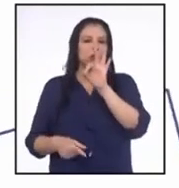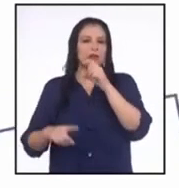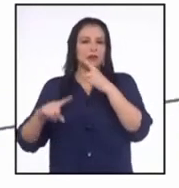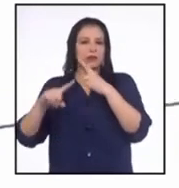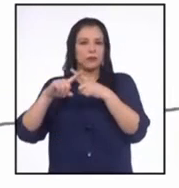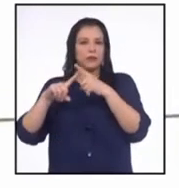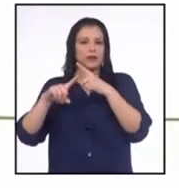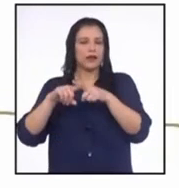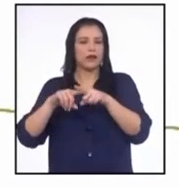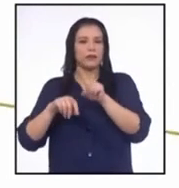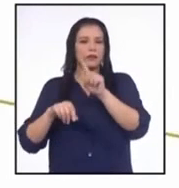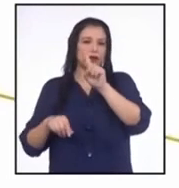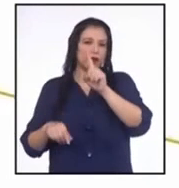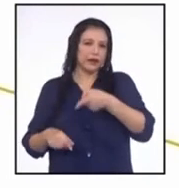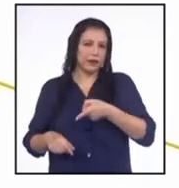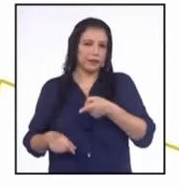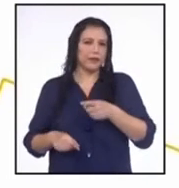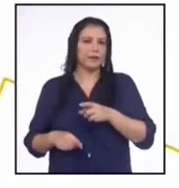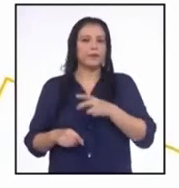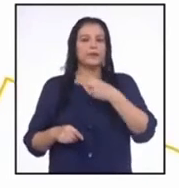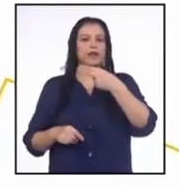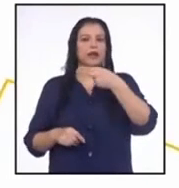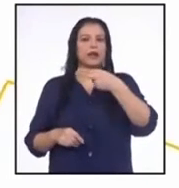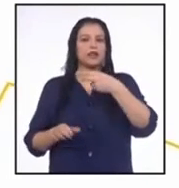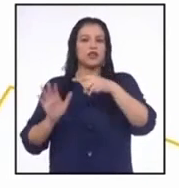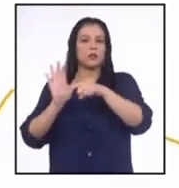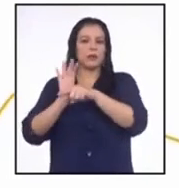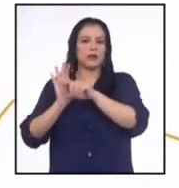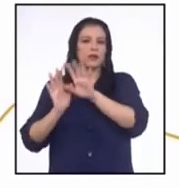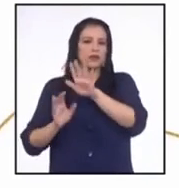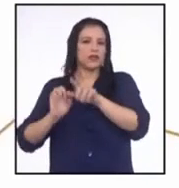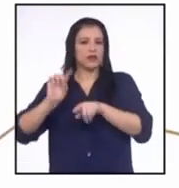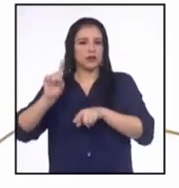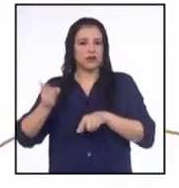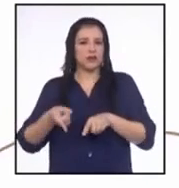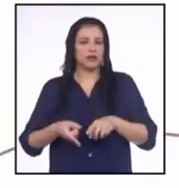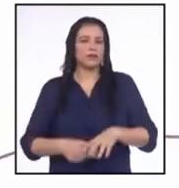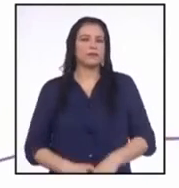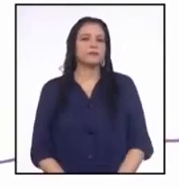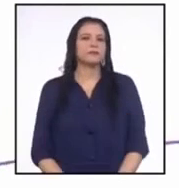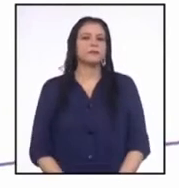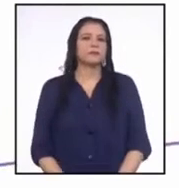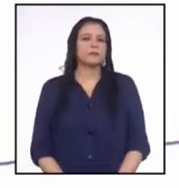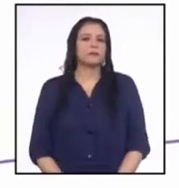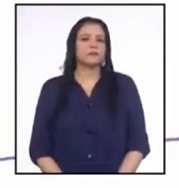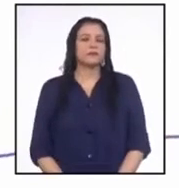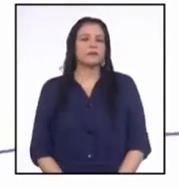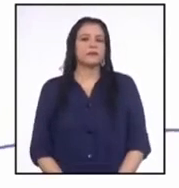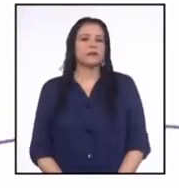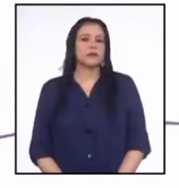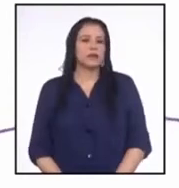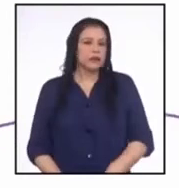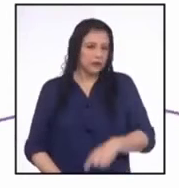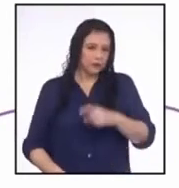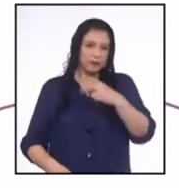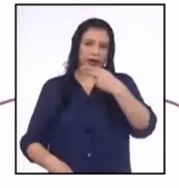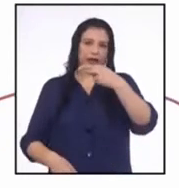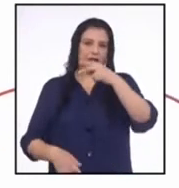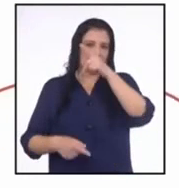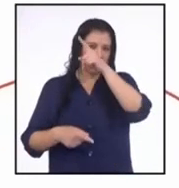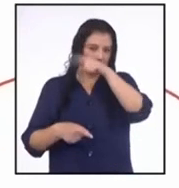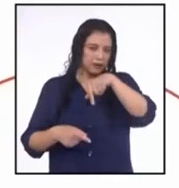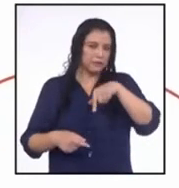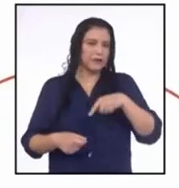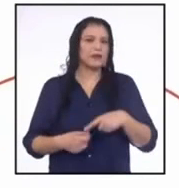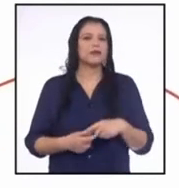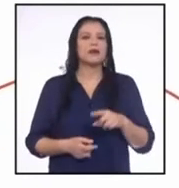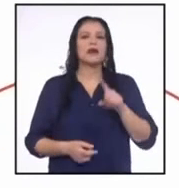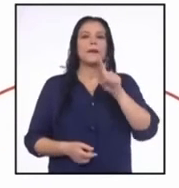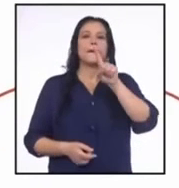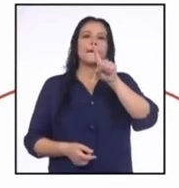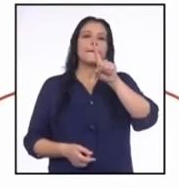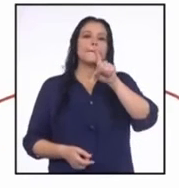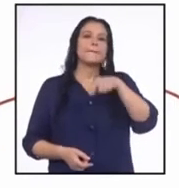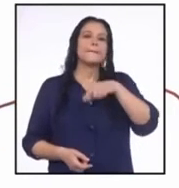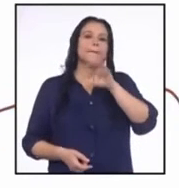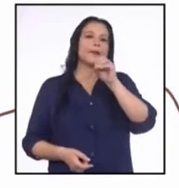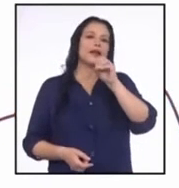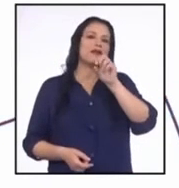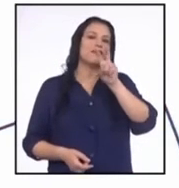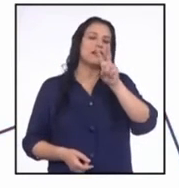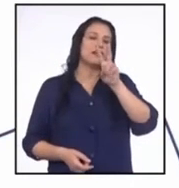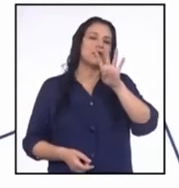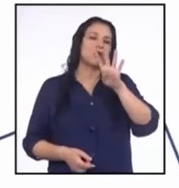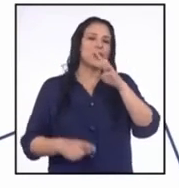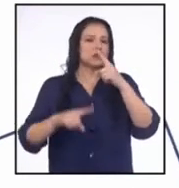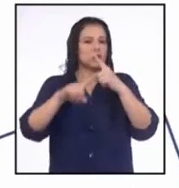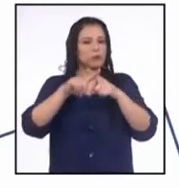por, abro paréntesis, h menos 5. Despejando a h tenemos 1024